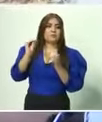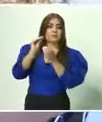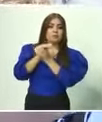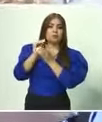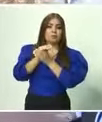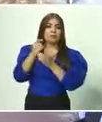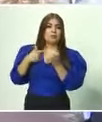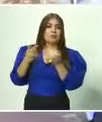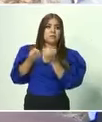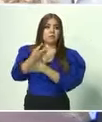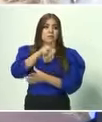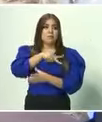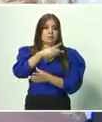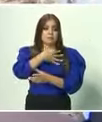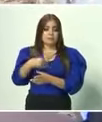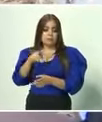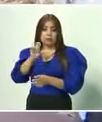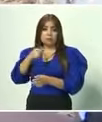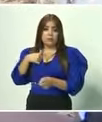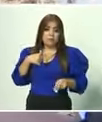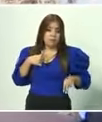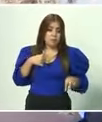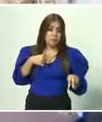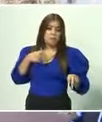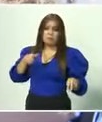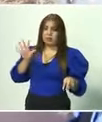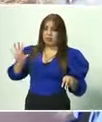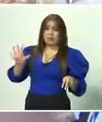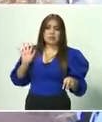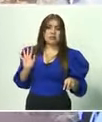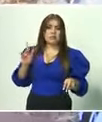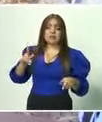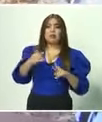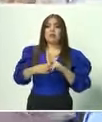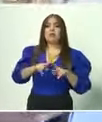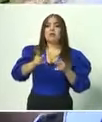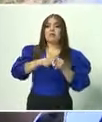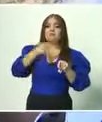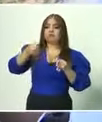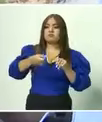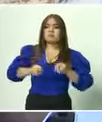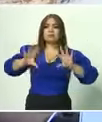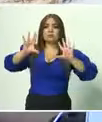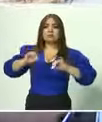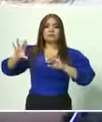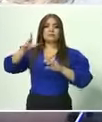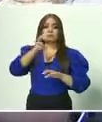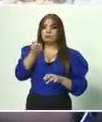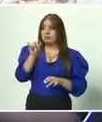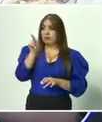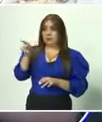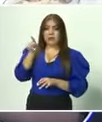salí con mi hijo y al momento de salirme con mi hijo ella reaccionó de esa manera empezó a aprender todo o sea fue provocado por Sí fue